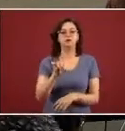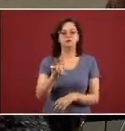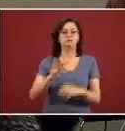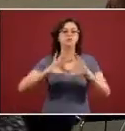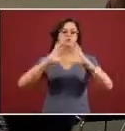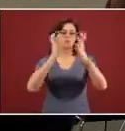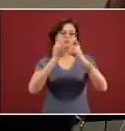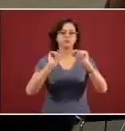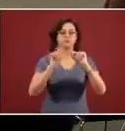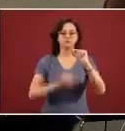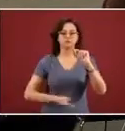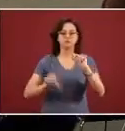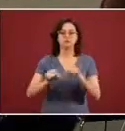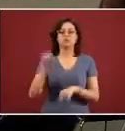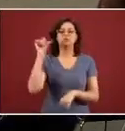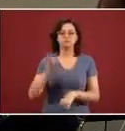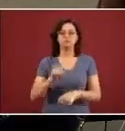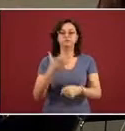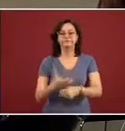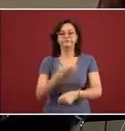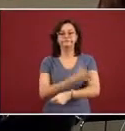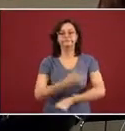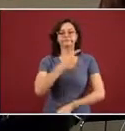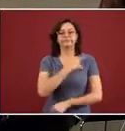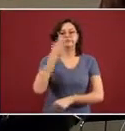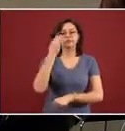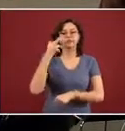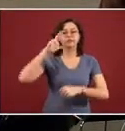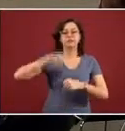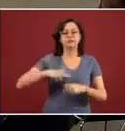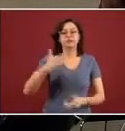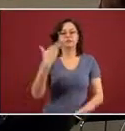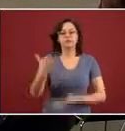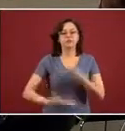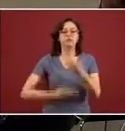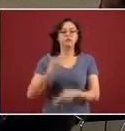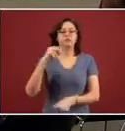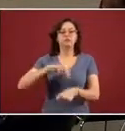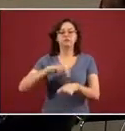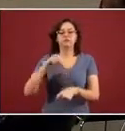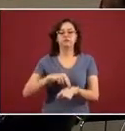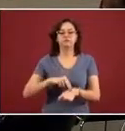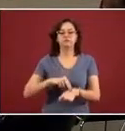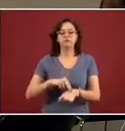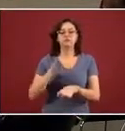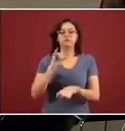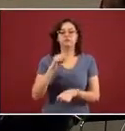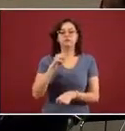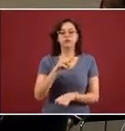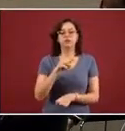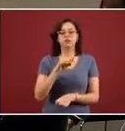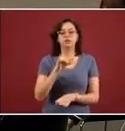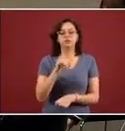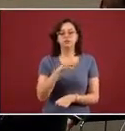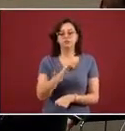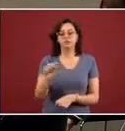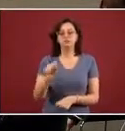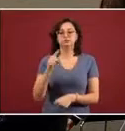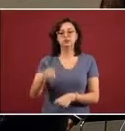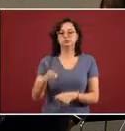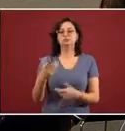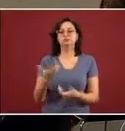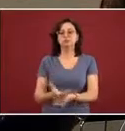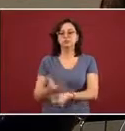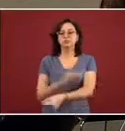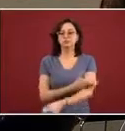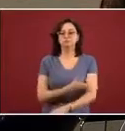Hoy nos acompaña nuevamente y nos da mucho gusto el director de prestaciones médicas del Instituto Mexicano del Seguro Social, nuestro amigo y colega, el doctor